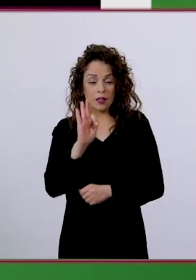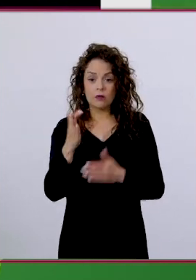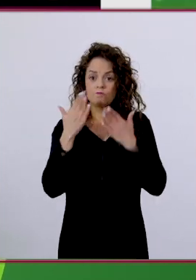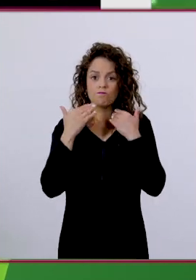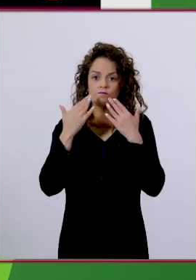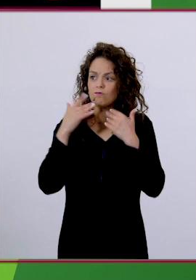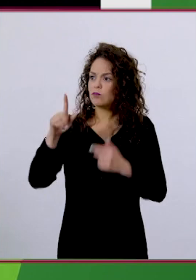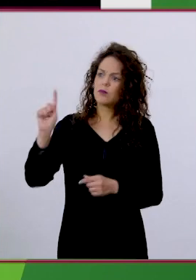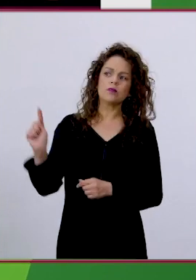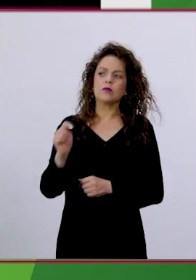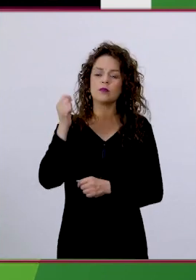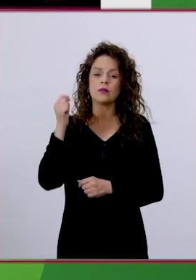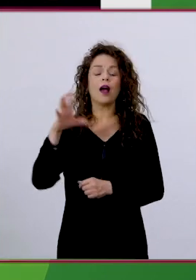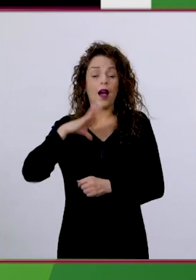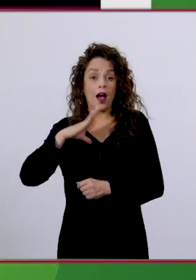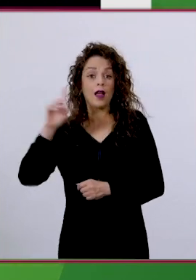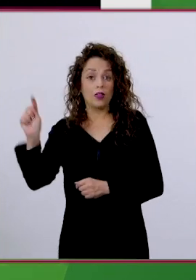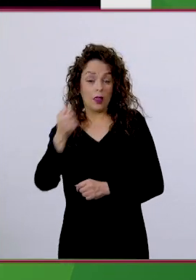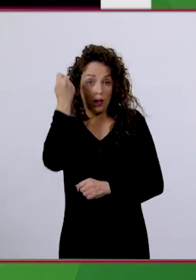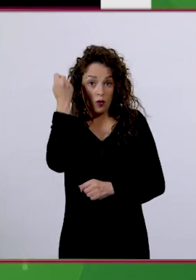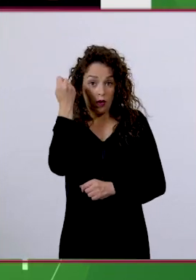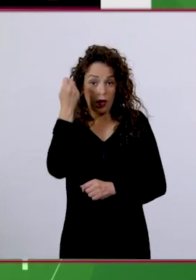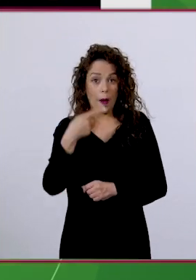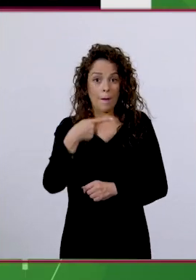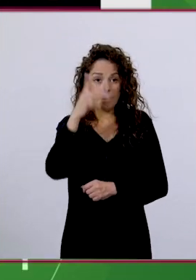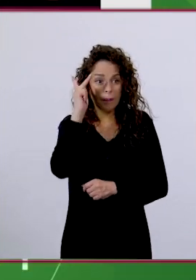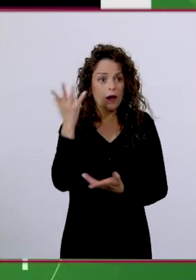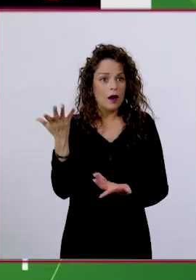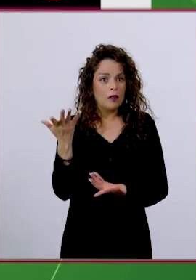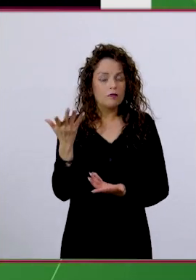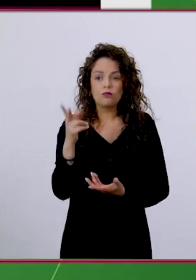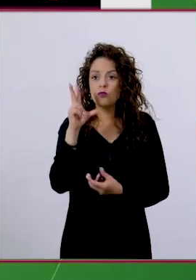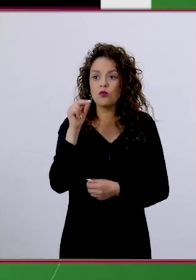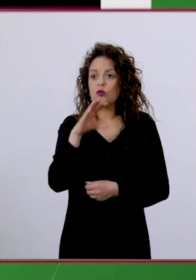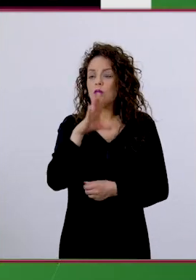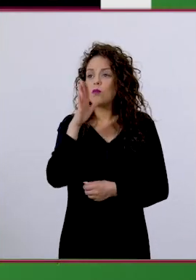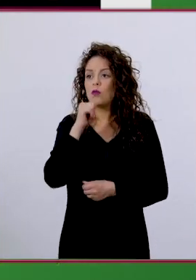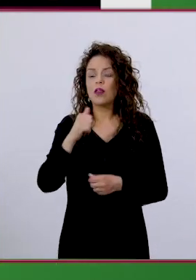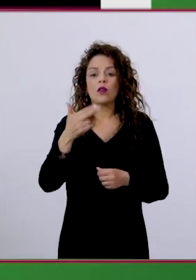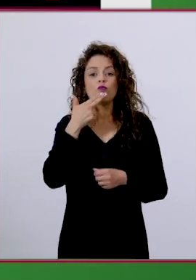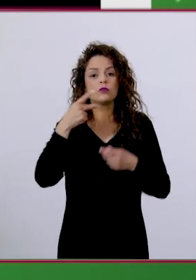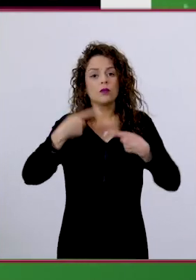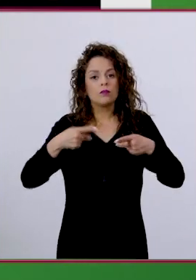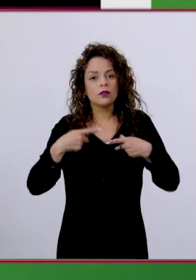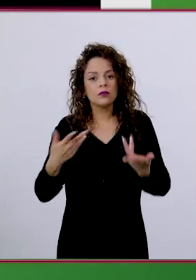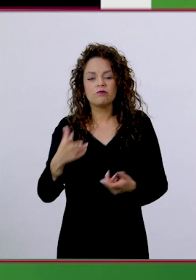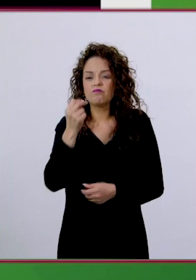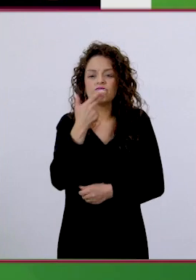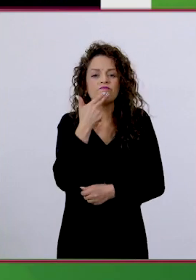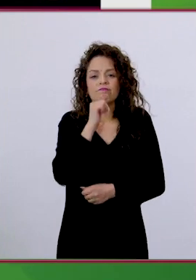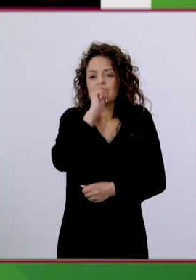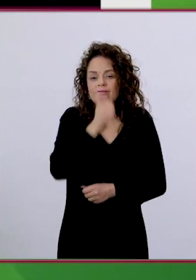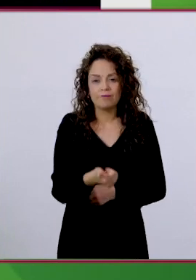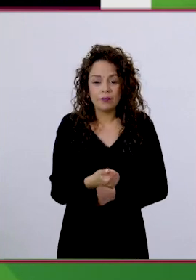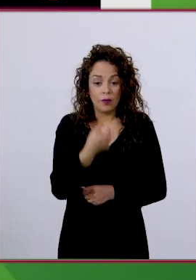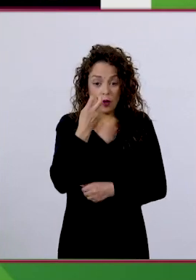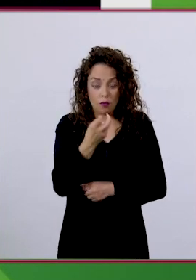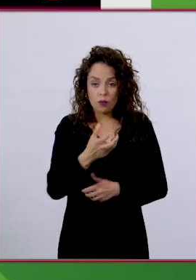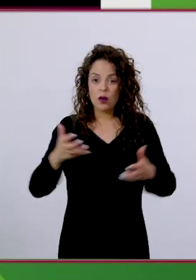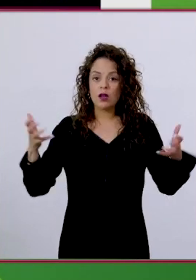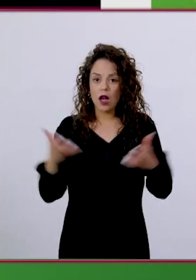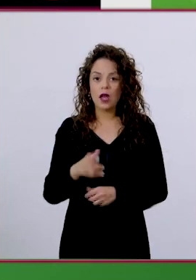tecnología sofisticada si su uso está fuera del alcance de la gente. Para ello, nosotros hemos desarrollado